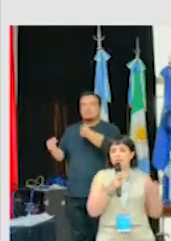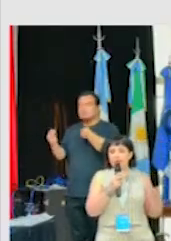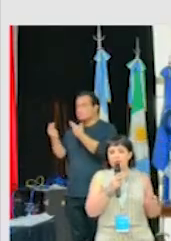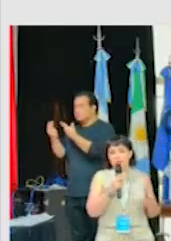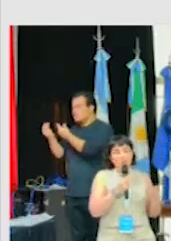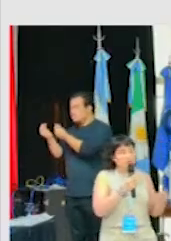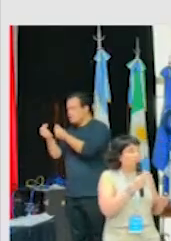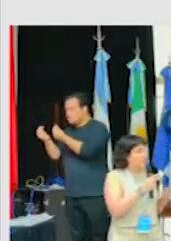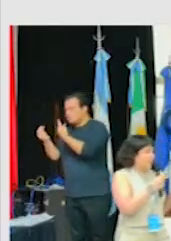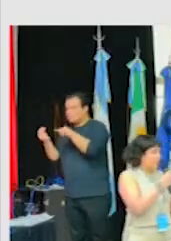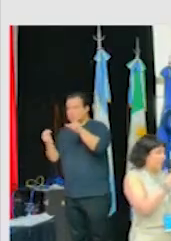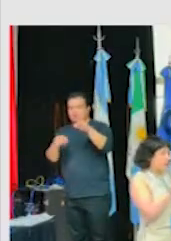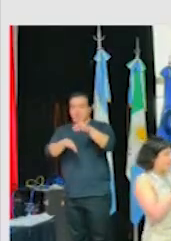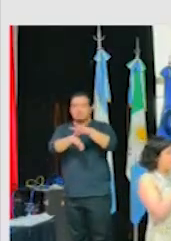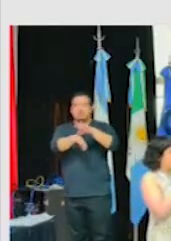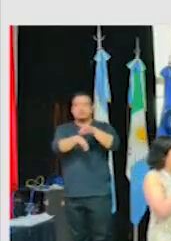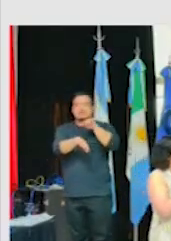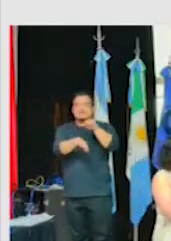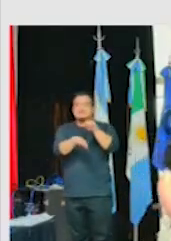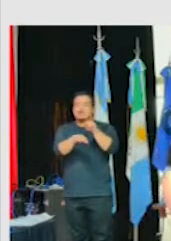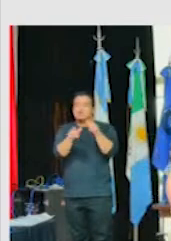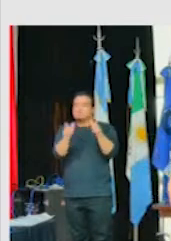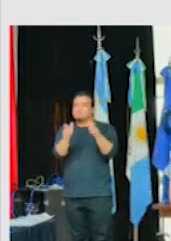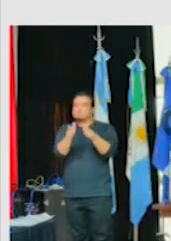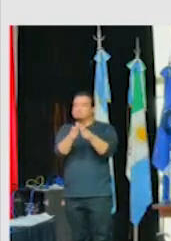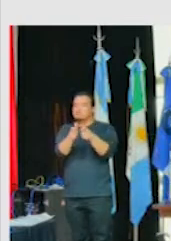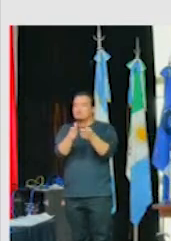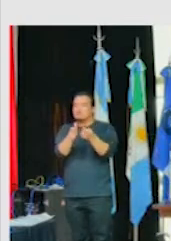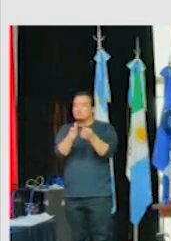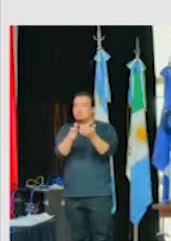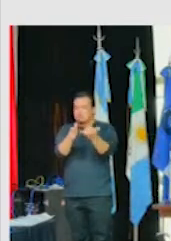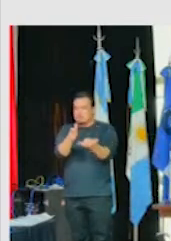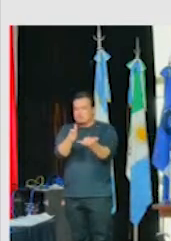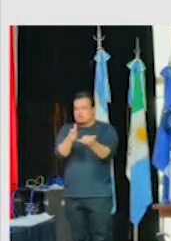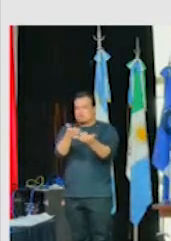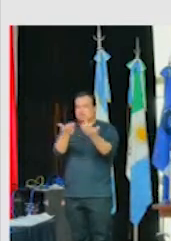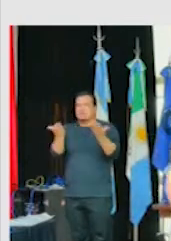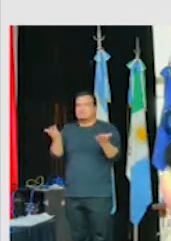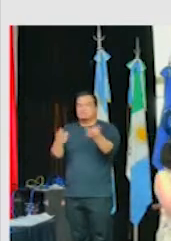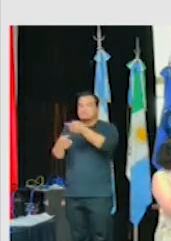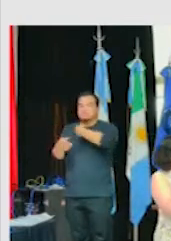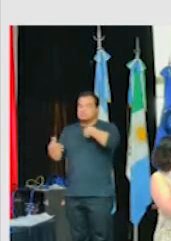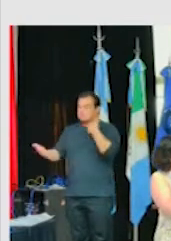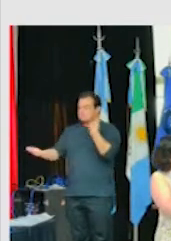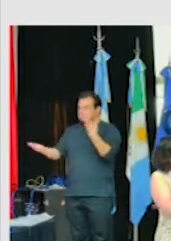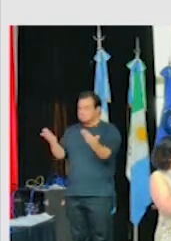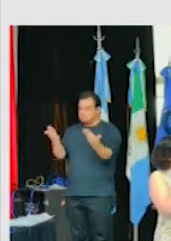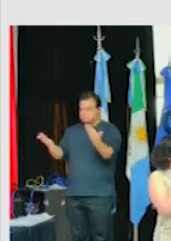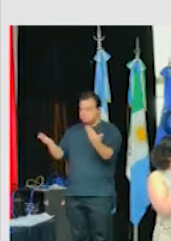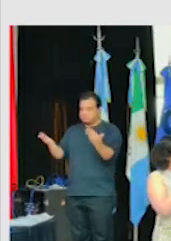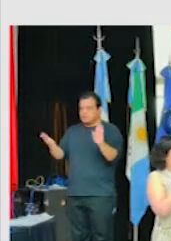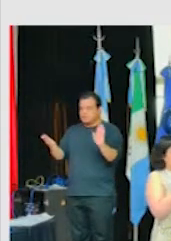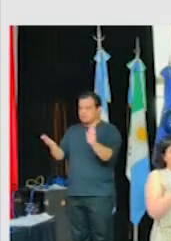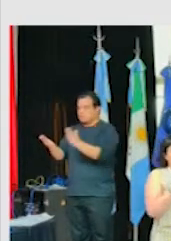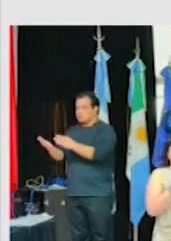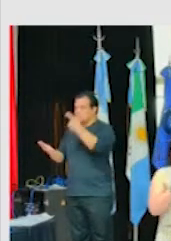sigamos viendo esa alteración, no vamos a poder mejorar la situación.